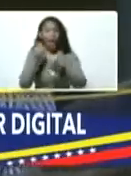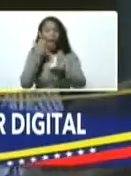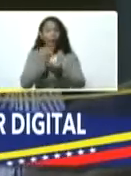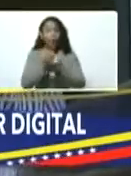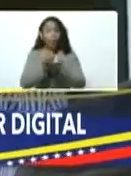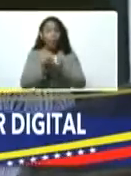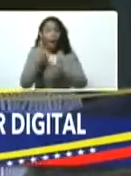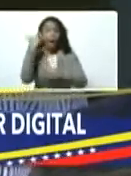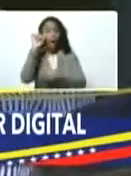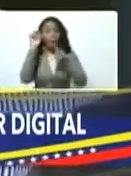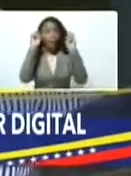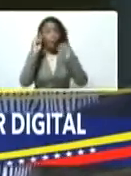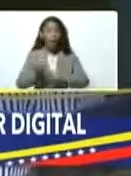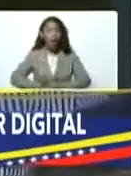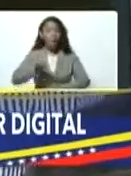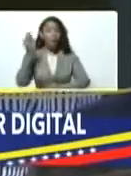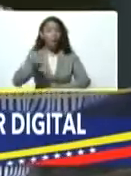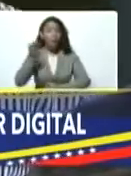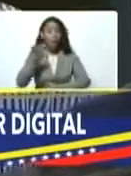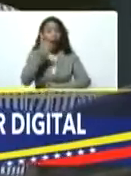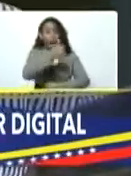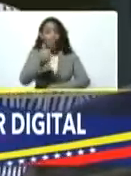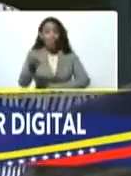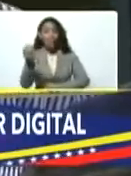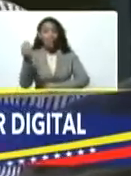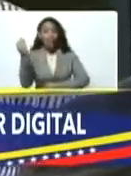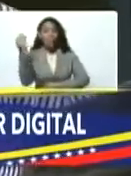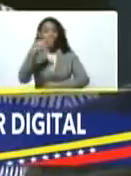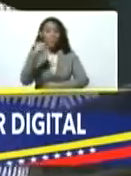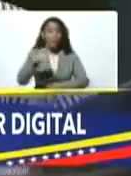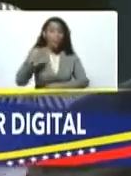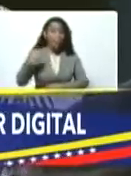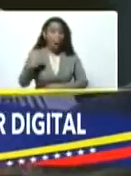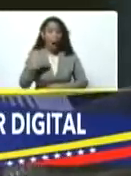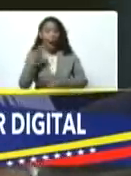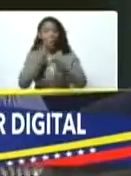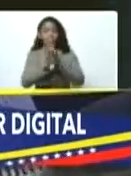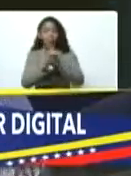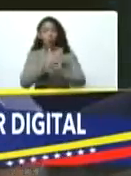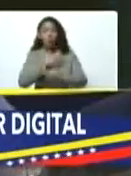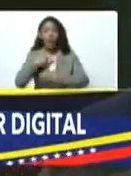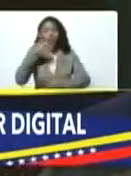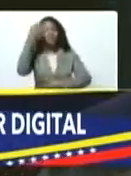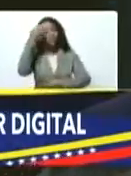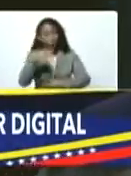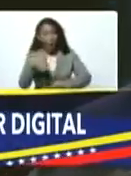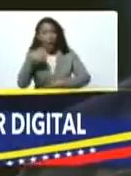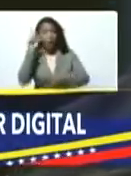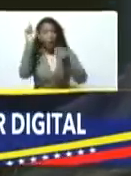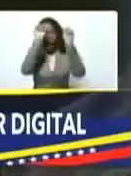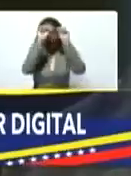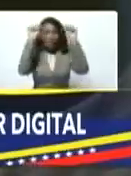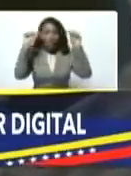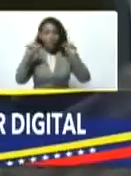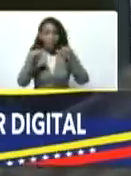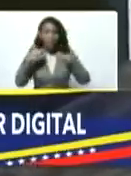fundamental, que es que cada vez se integran más y más compañeros, ¿verdad?, que además creen en lo que es el sistema que estamos implementando